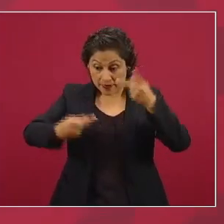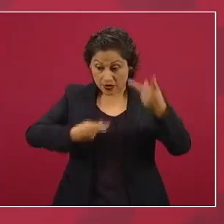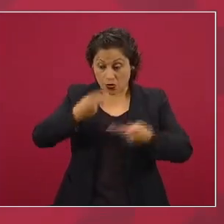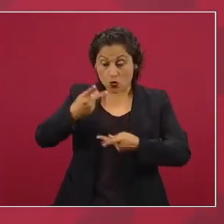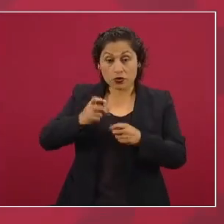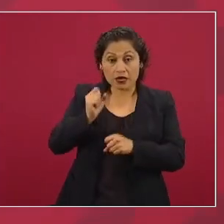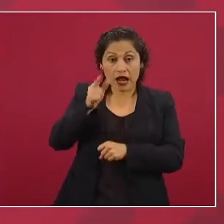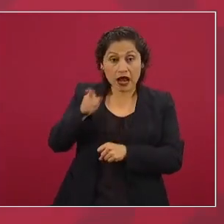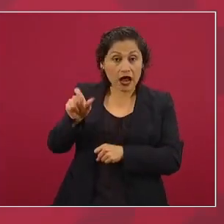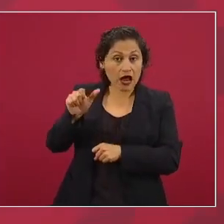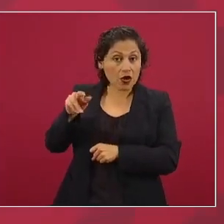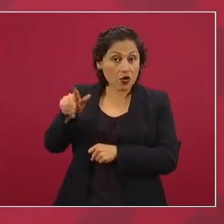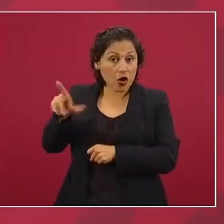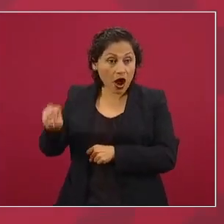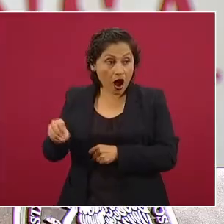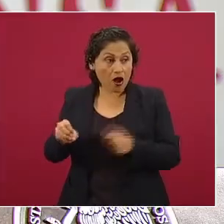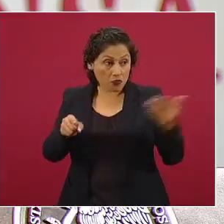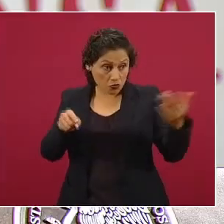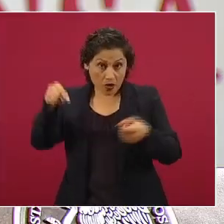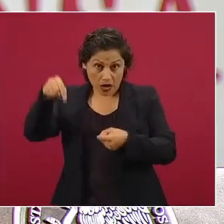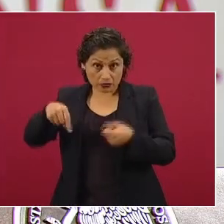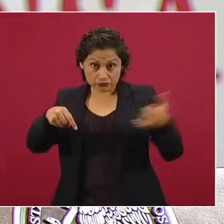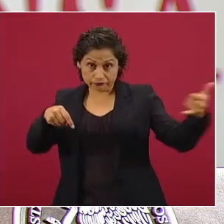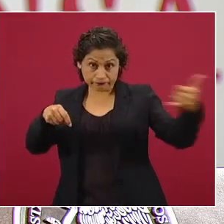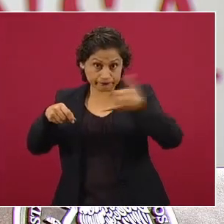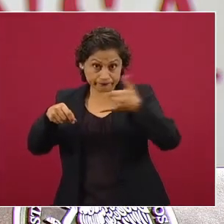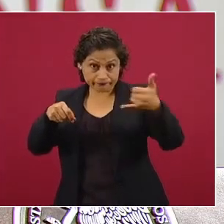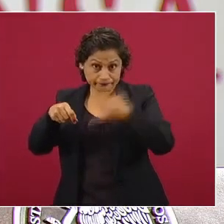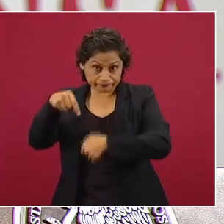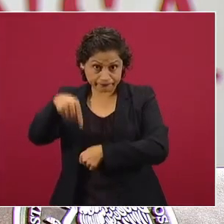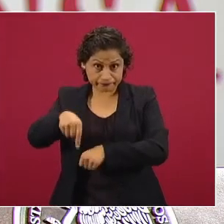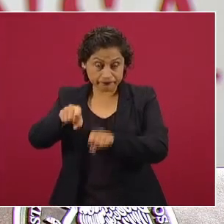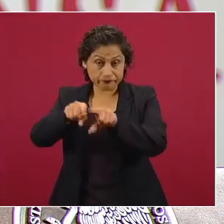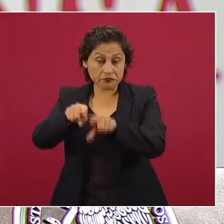está Andrés Manuel López Obrador.